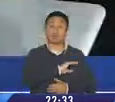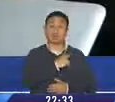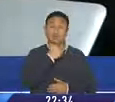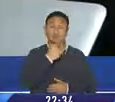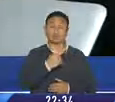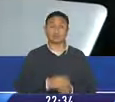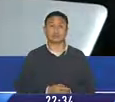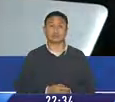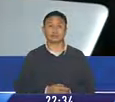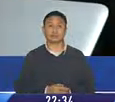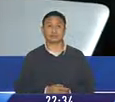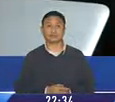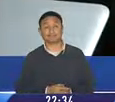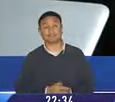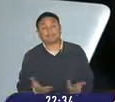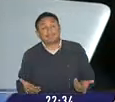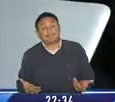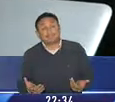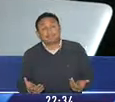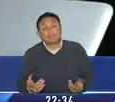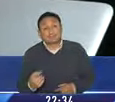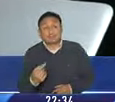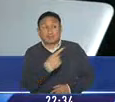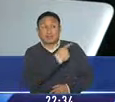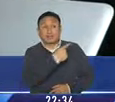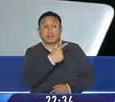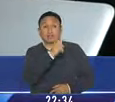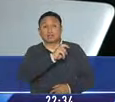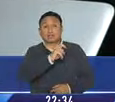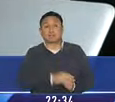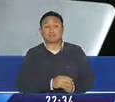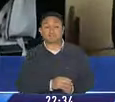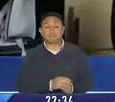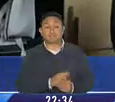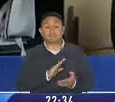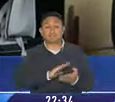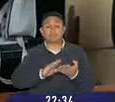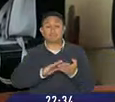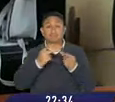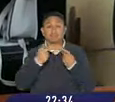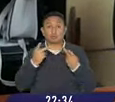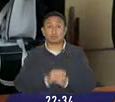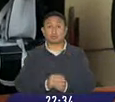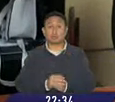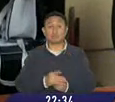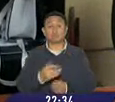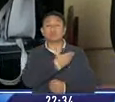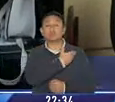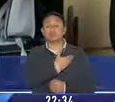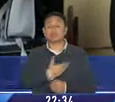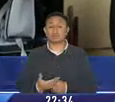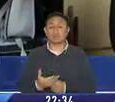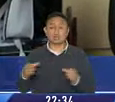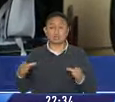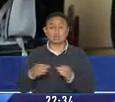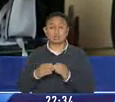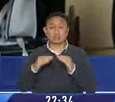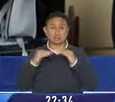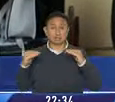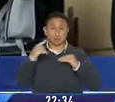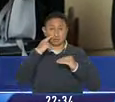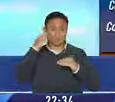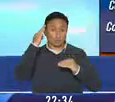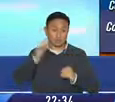pronunciaron. Él tendría que buscar las disculpas públicas. La presidenta de la Comisión de Equidad de Género señaló que